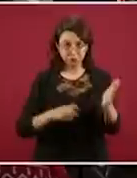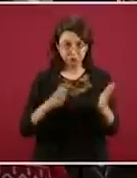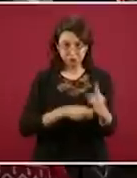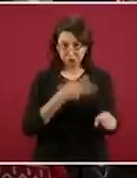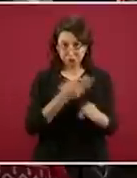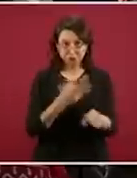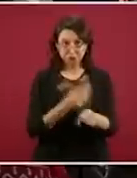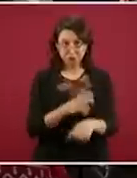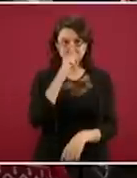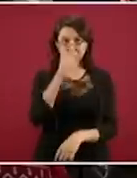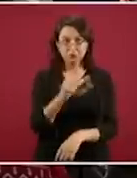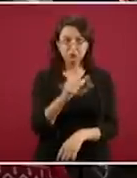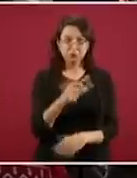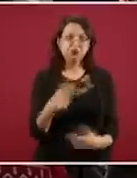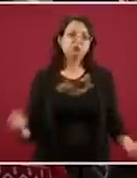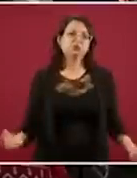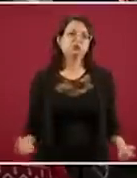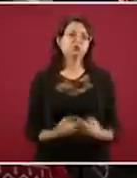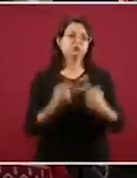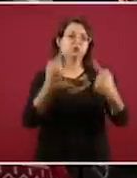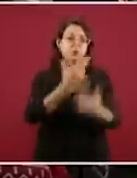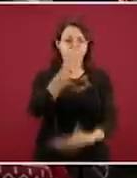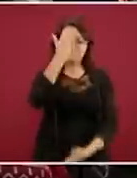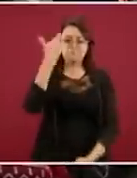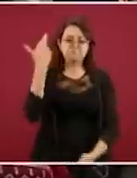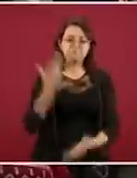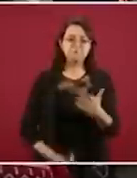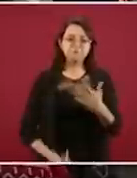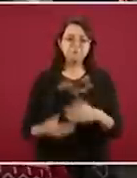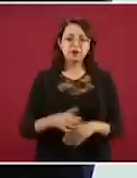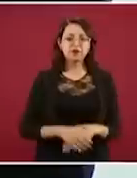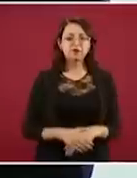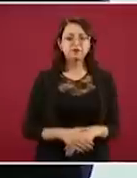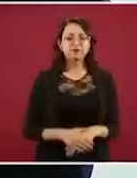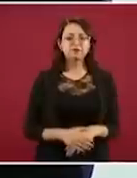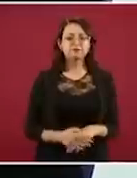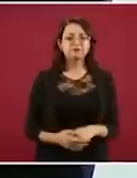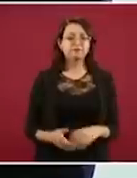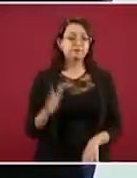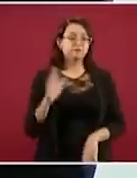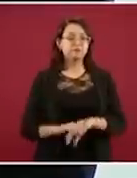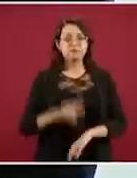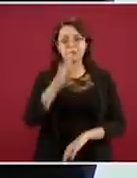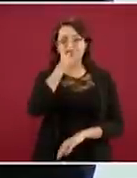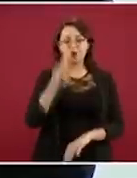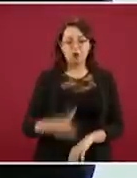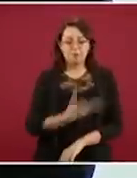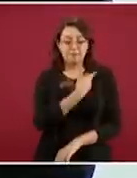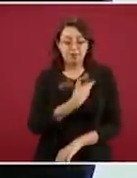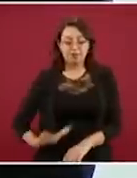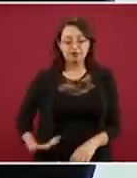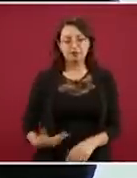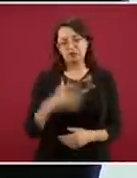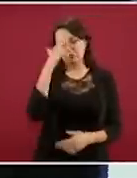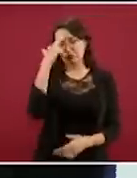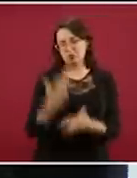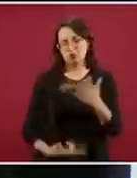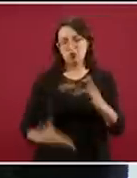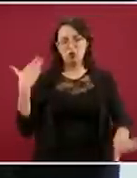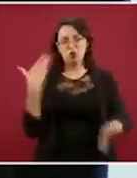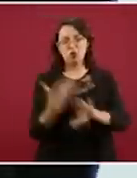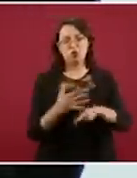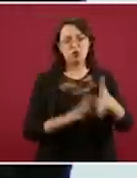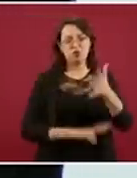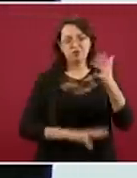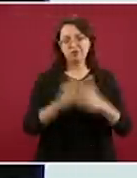la estaríamos violando, y sobre todo la estaría violando el presidente, que es el